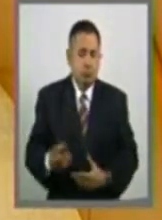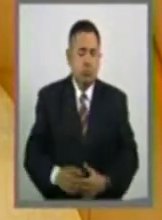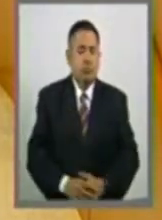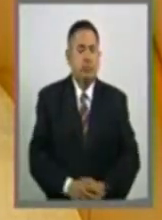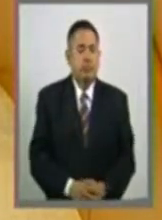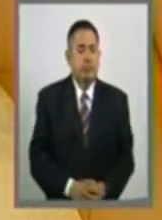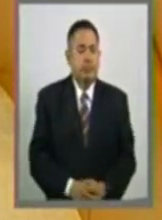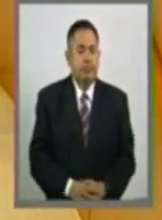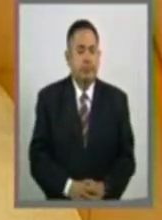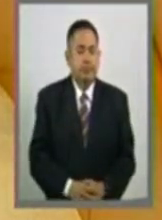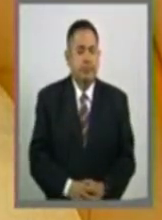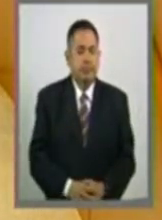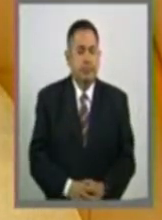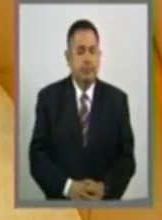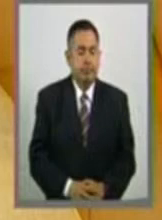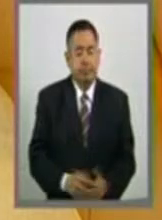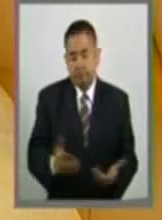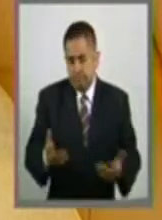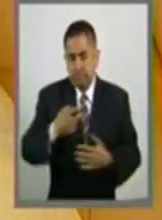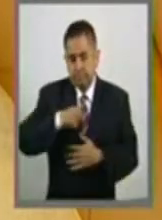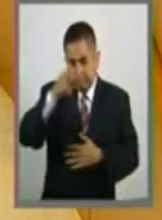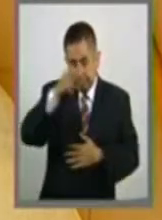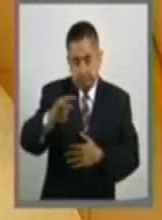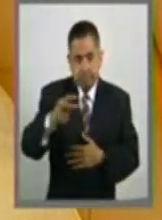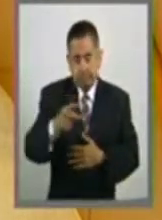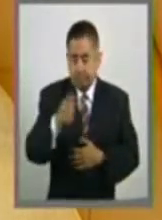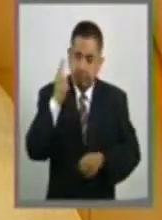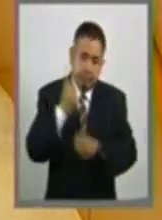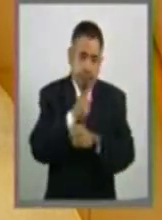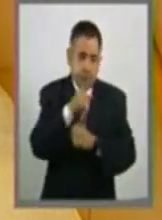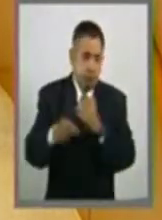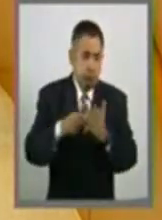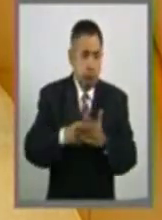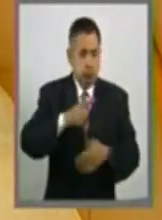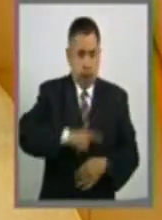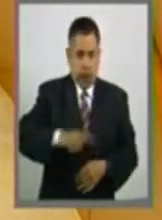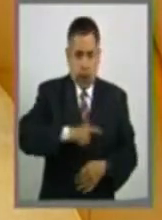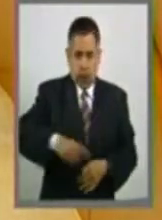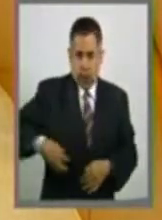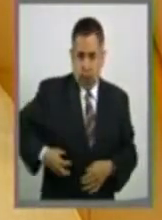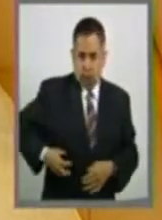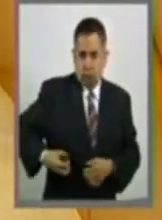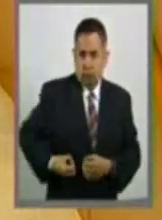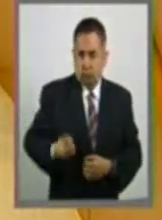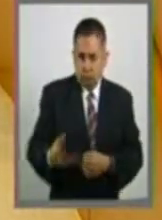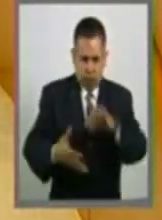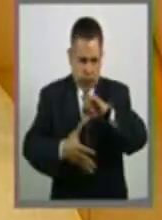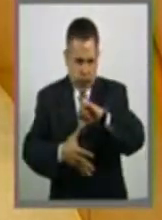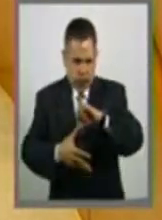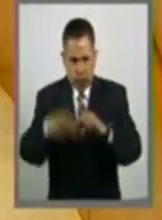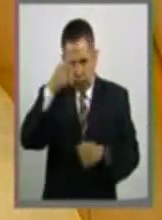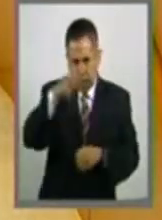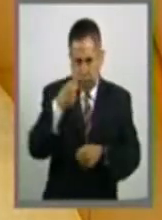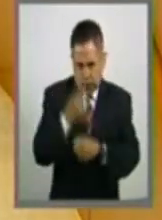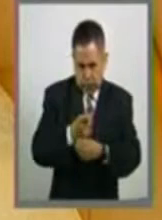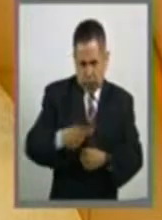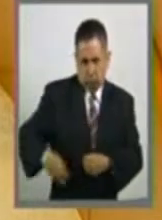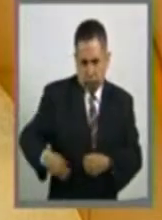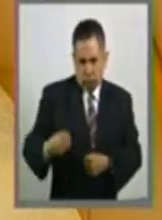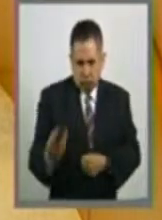Si bien es cierto que México ocupa el primer lugar en trasplante de riñón en América Latina, también hemos señalado